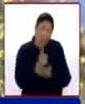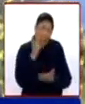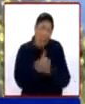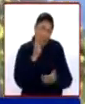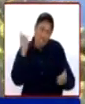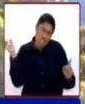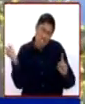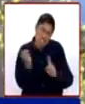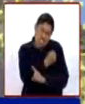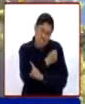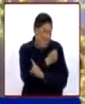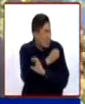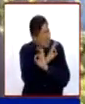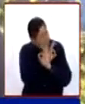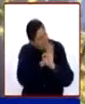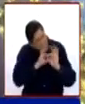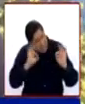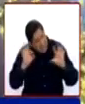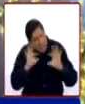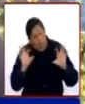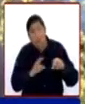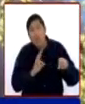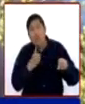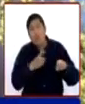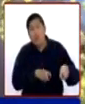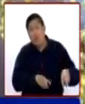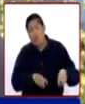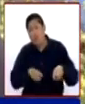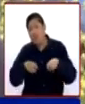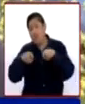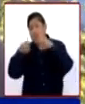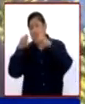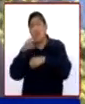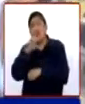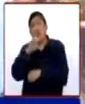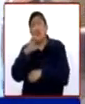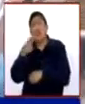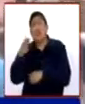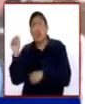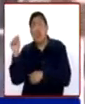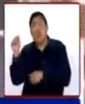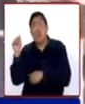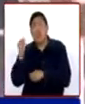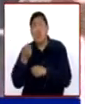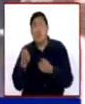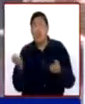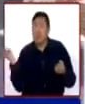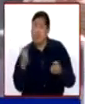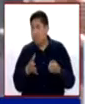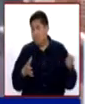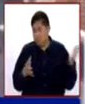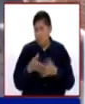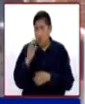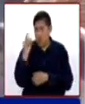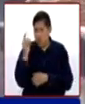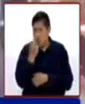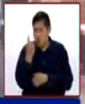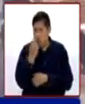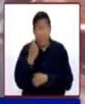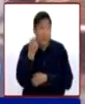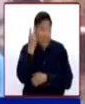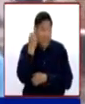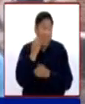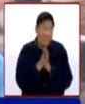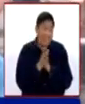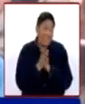pegado. Solo tenía que viajar a Cochabamba el día de carnaval solita. ¿Dónde estás viendo? ¿Cómo va a ser? ¿A qué hora? ¿A mediodía